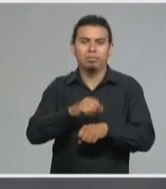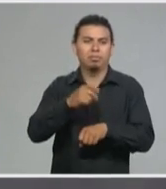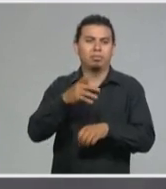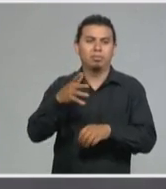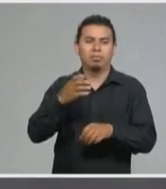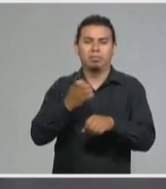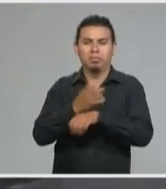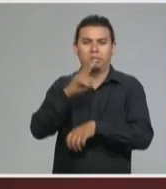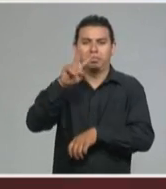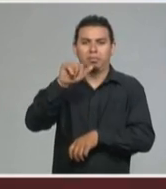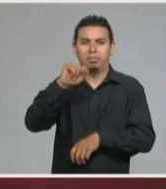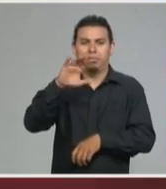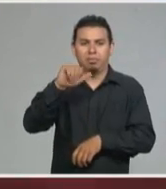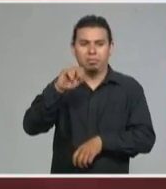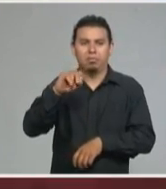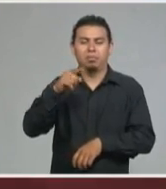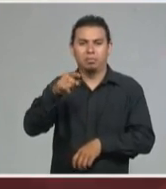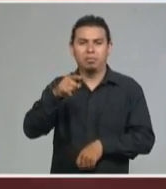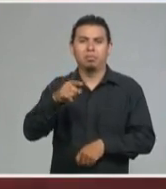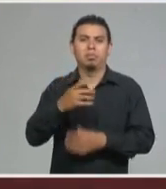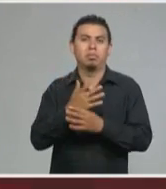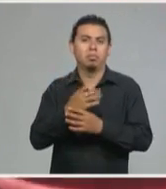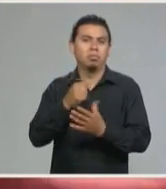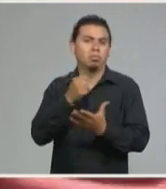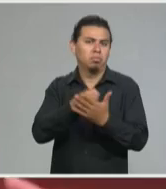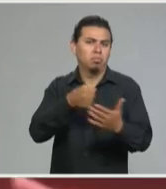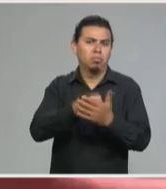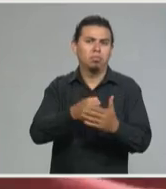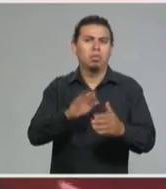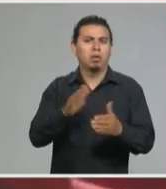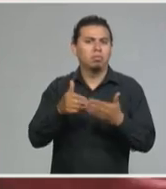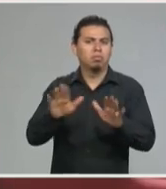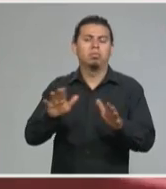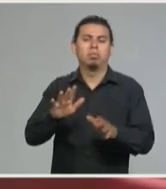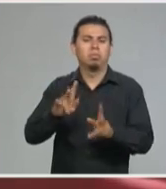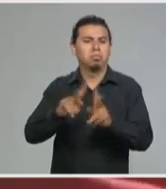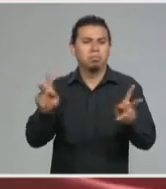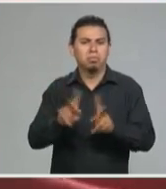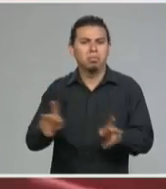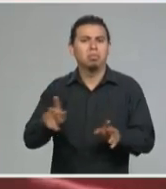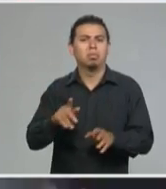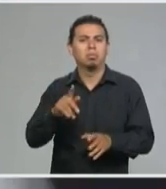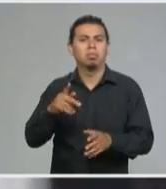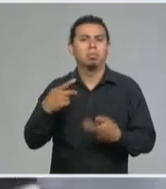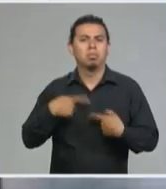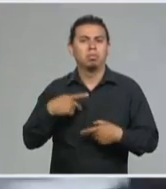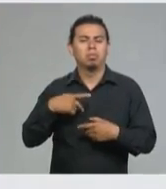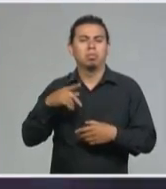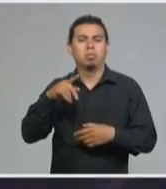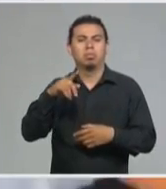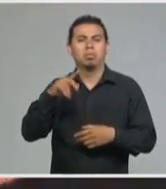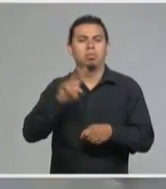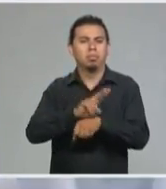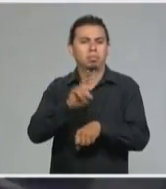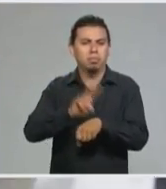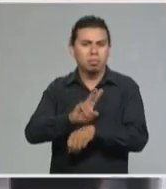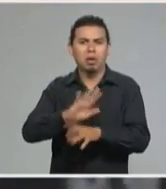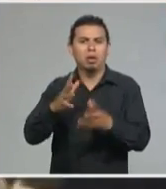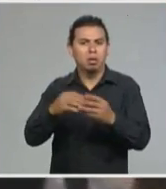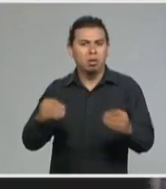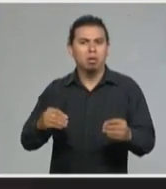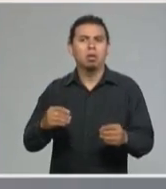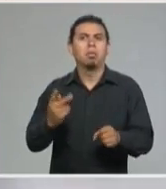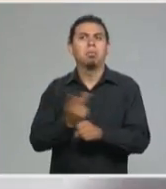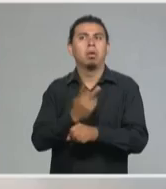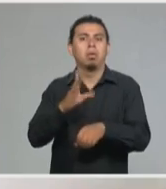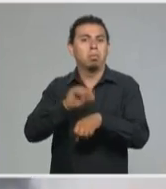del Vaticano, Pietro Parolin, insistió en pedir una salida pacífica y democrática a la crisis en Venezuela, aunque no se refirió al